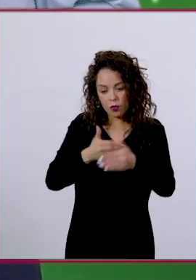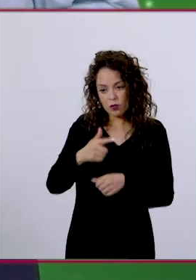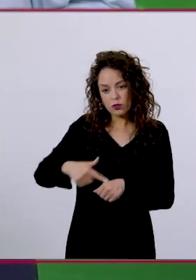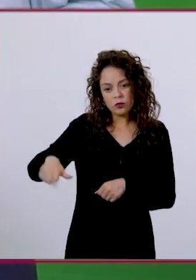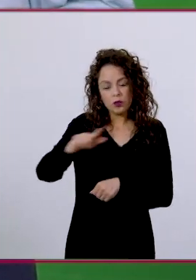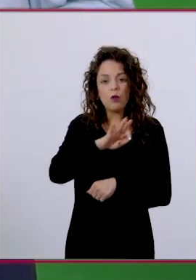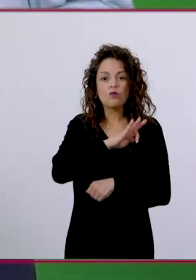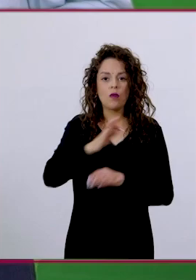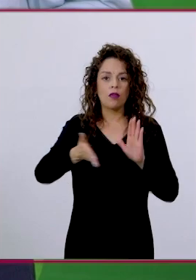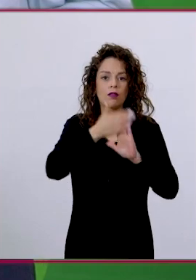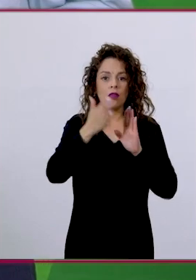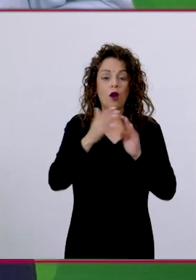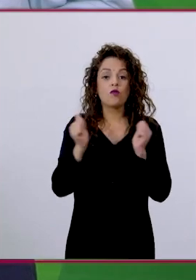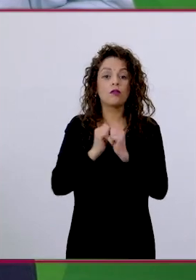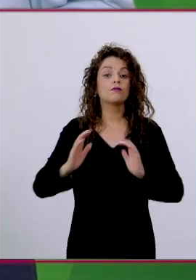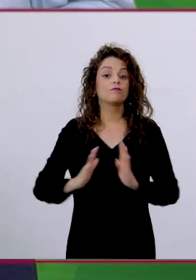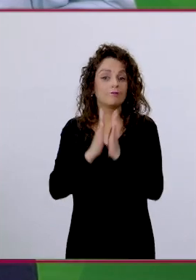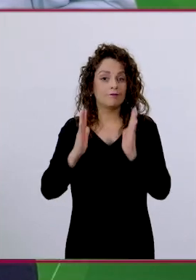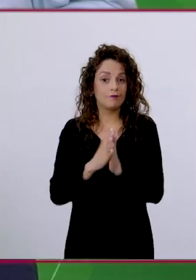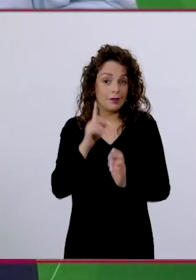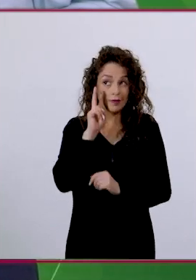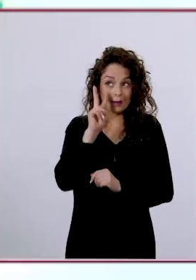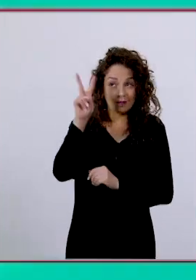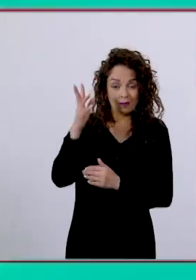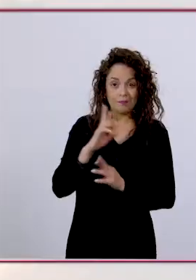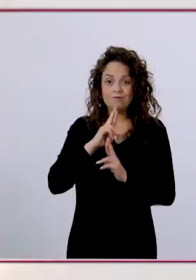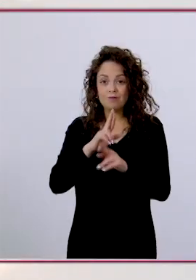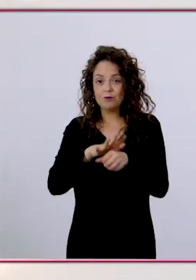participativos. Veamos algunos de los resultados.